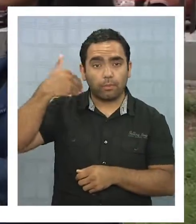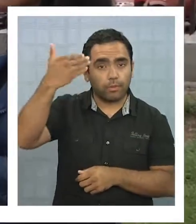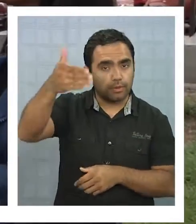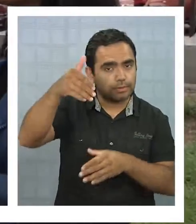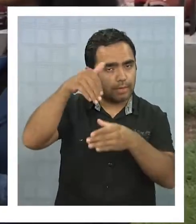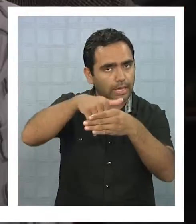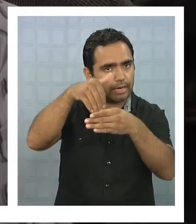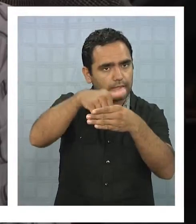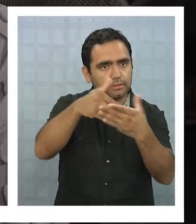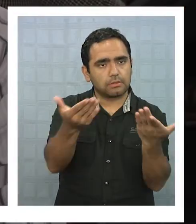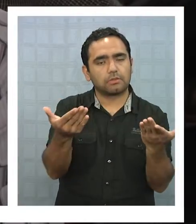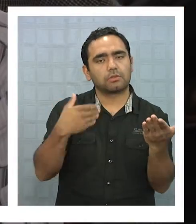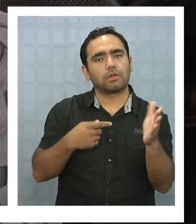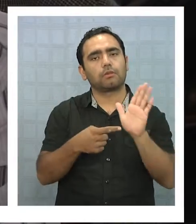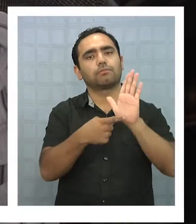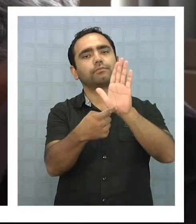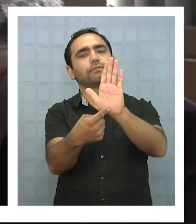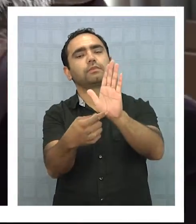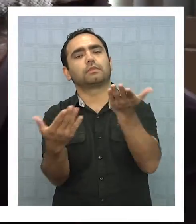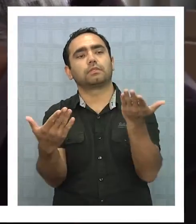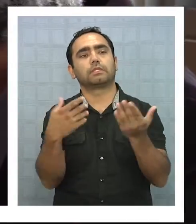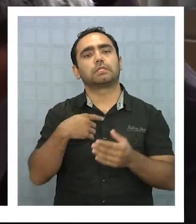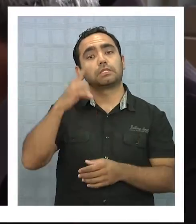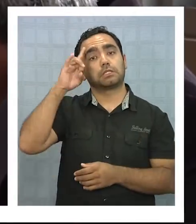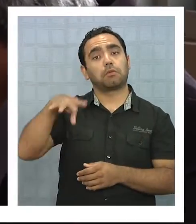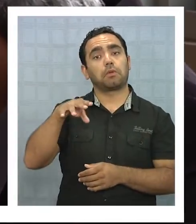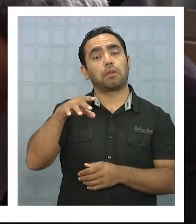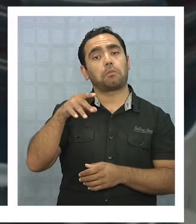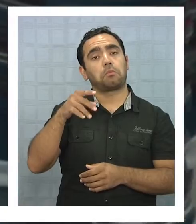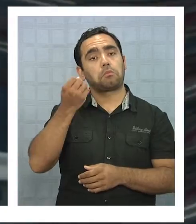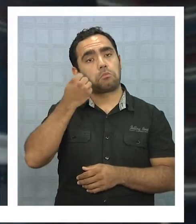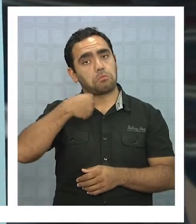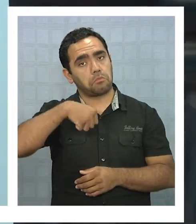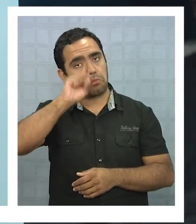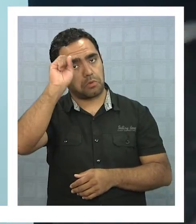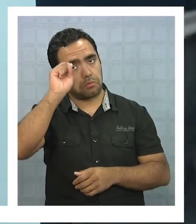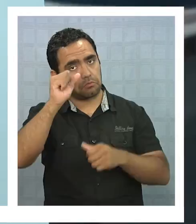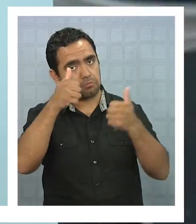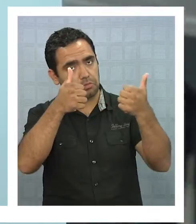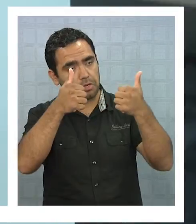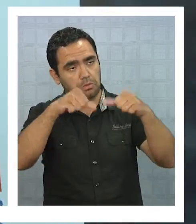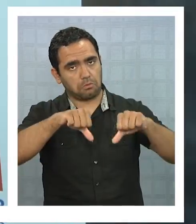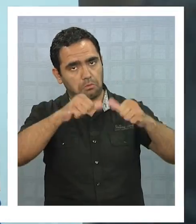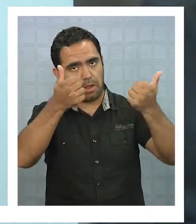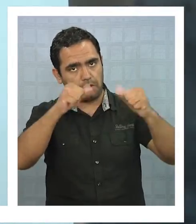ediciones para verificar si pasan o no la prueba de la blancura.